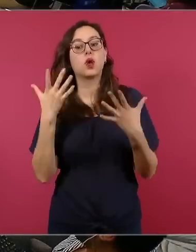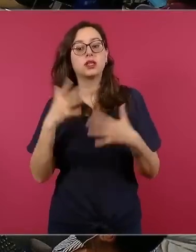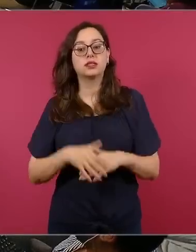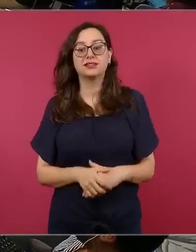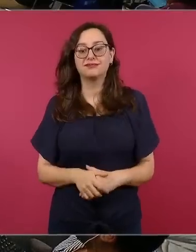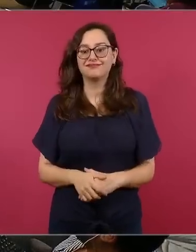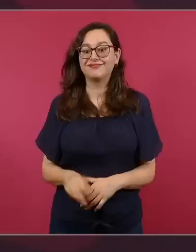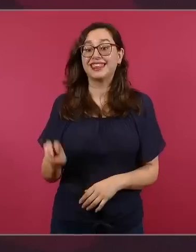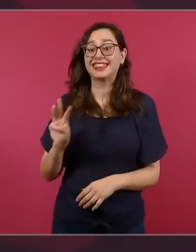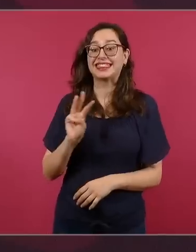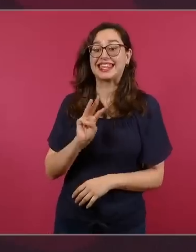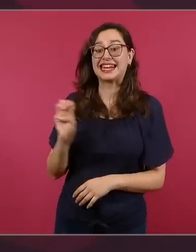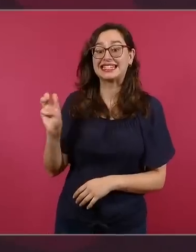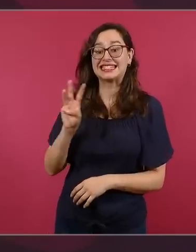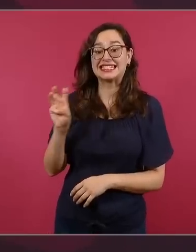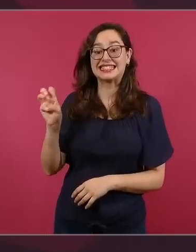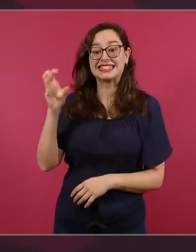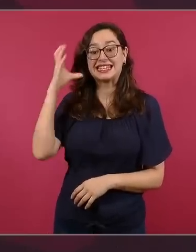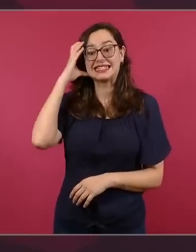300 camas.